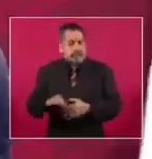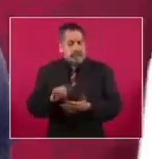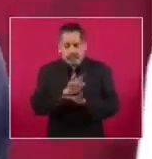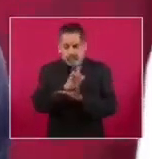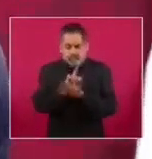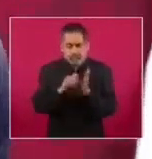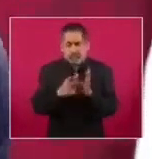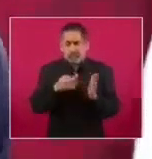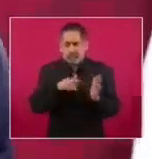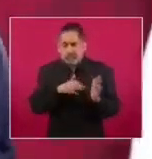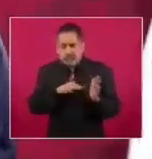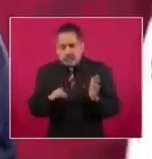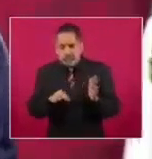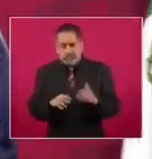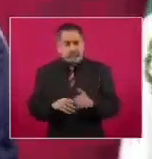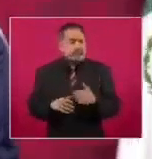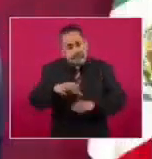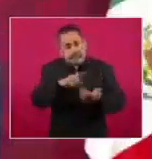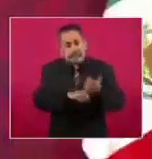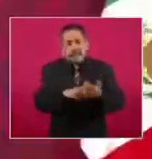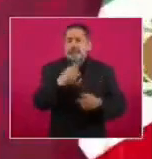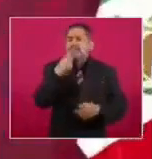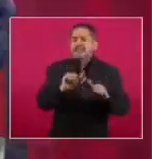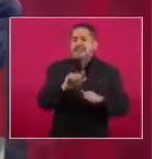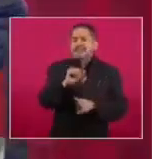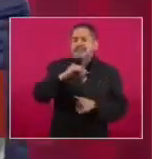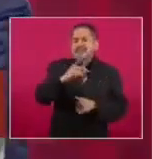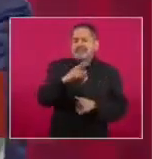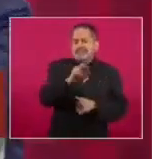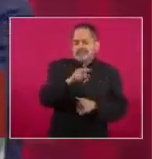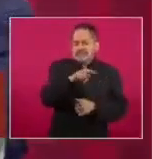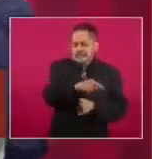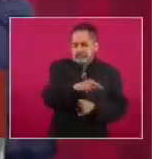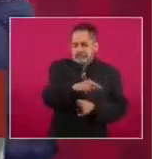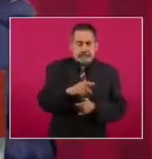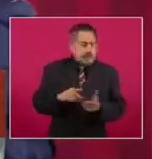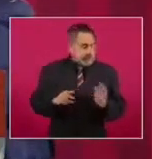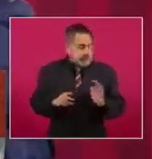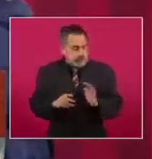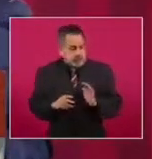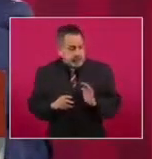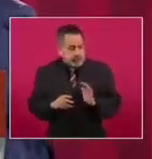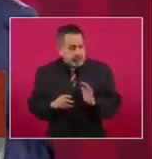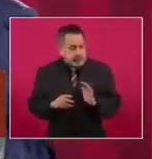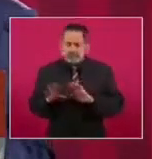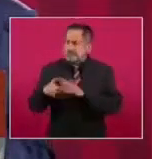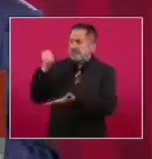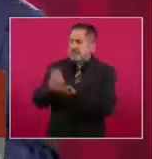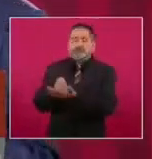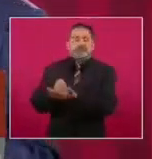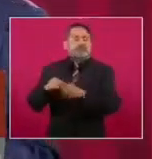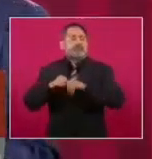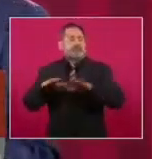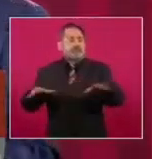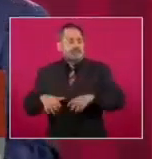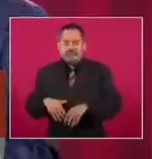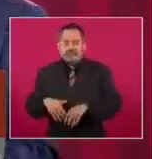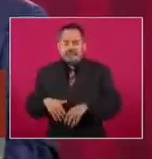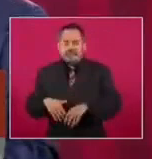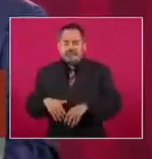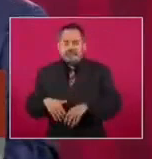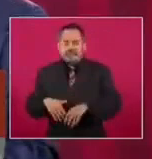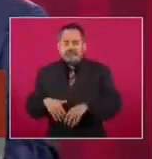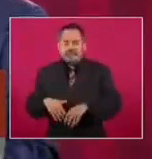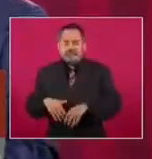mientras se resolvía lo de los amparos, hubo este decreto que nos permitió avanzar.